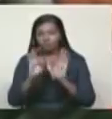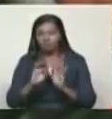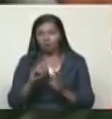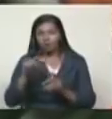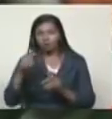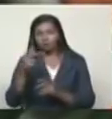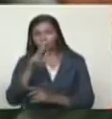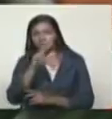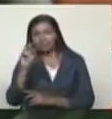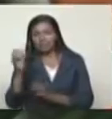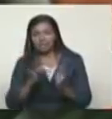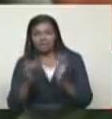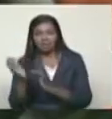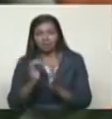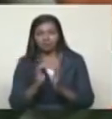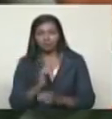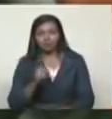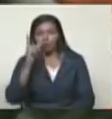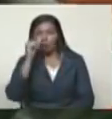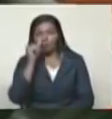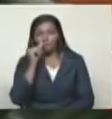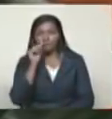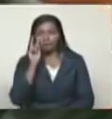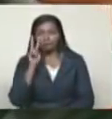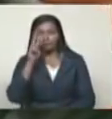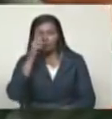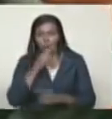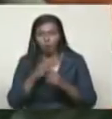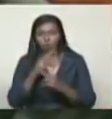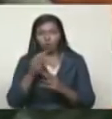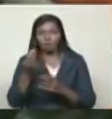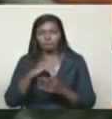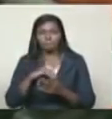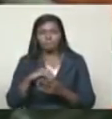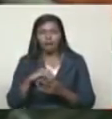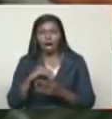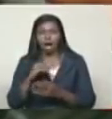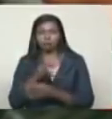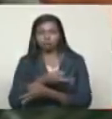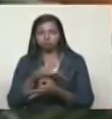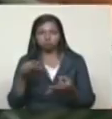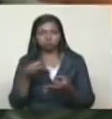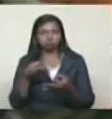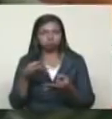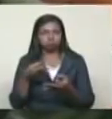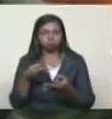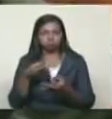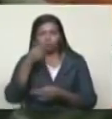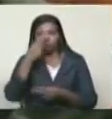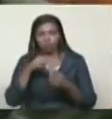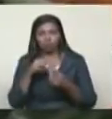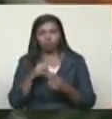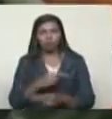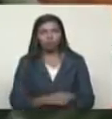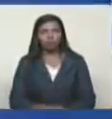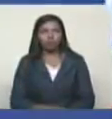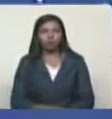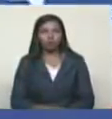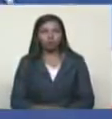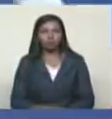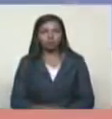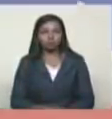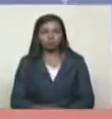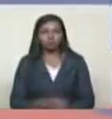pasado 30 de abril. Hombres de honor y de inquebrantable moral. Ha sido parte de ese mensaje, de